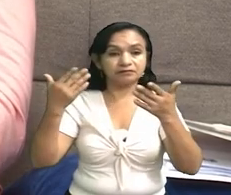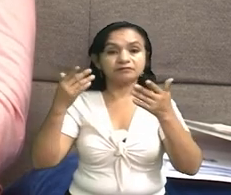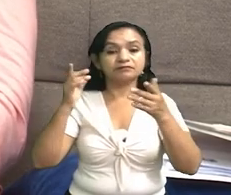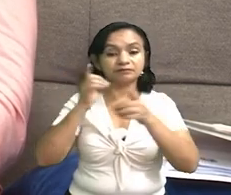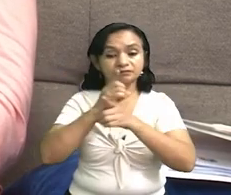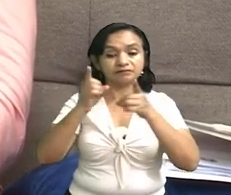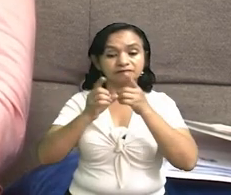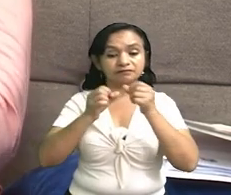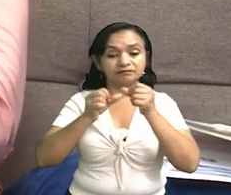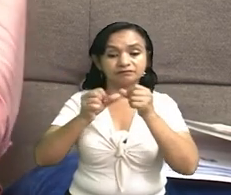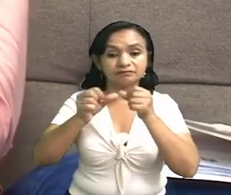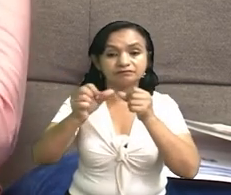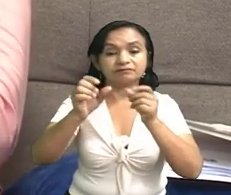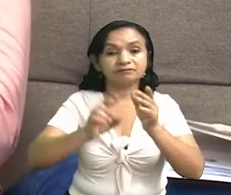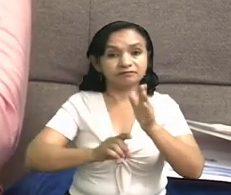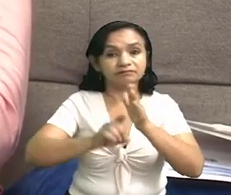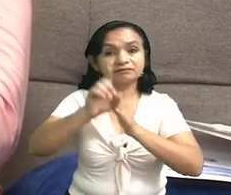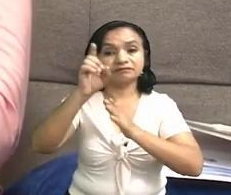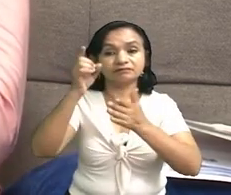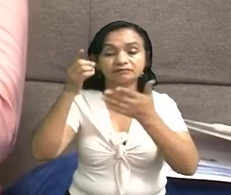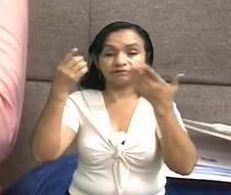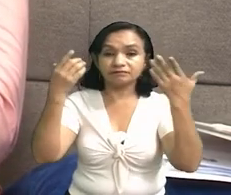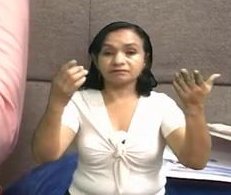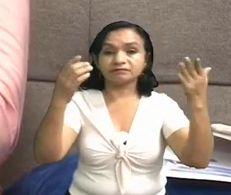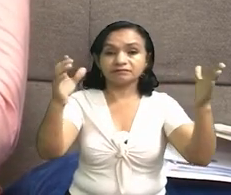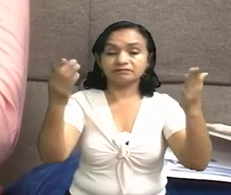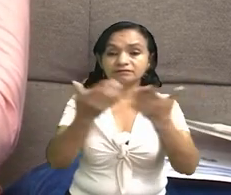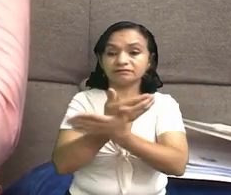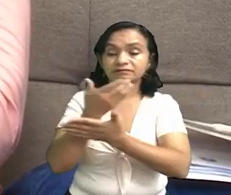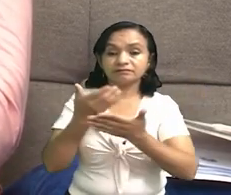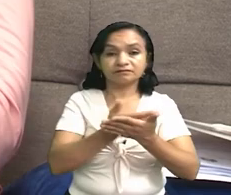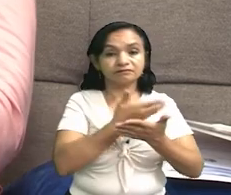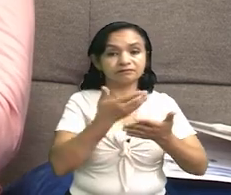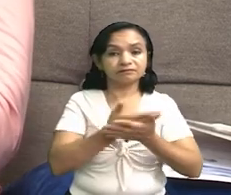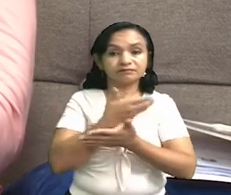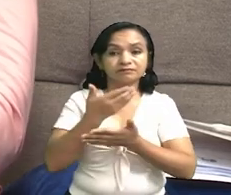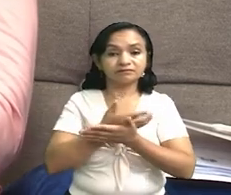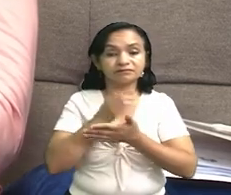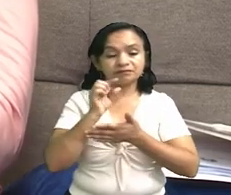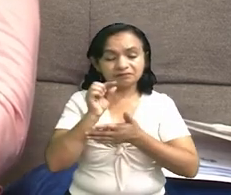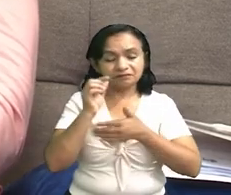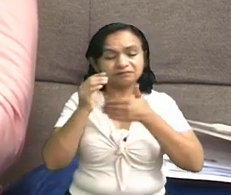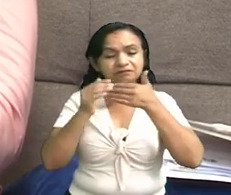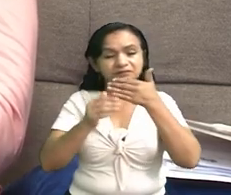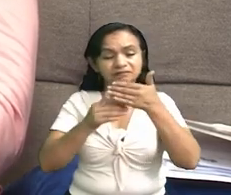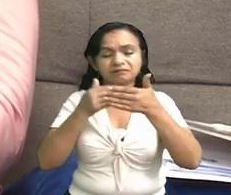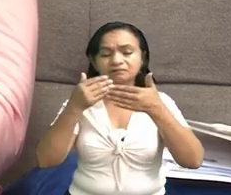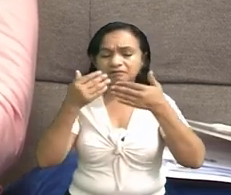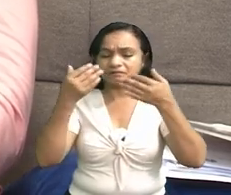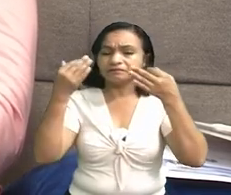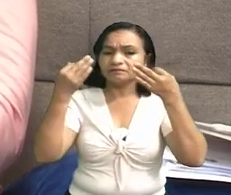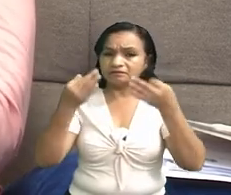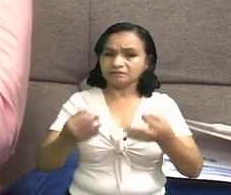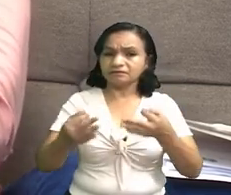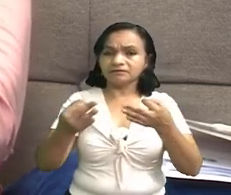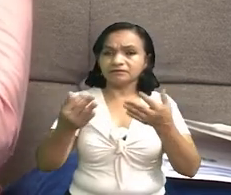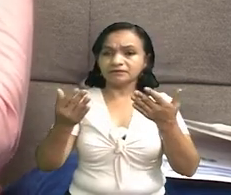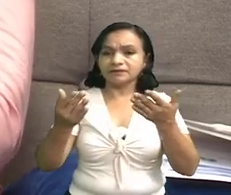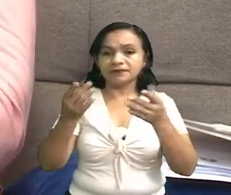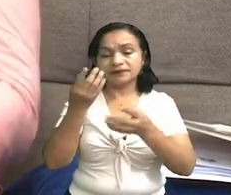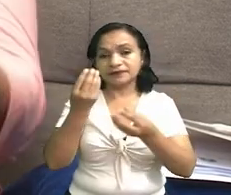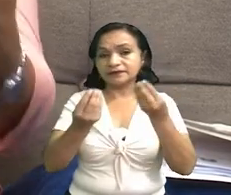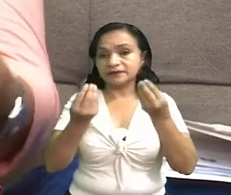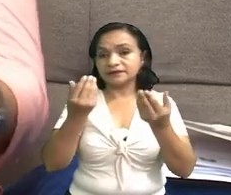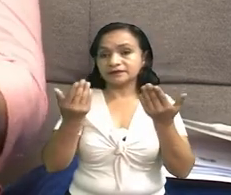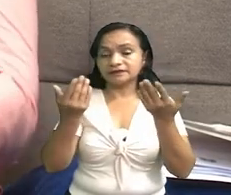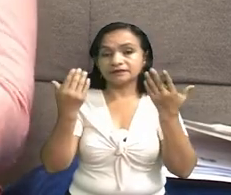Tenemos que avanzar en la adquisición. Lógicamente lo vamos haciendo con pasos firmes, porque también depende